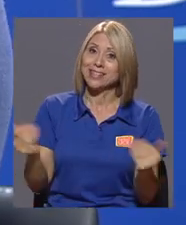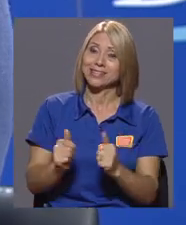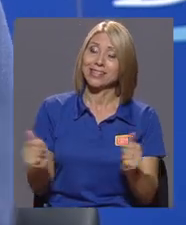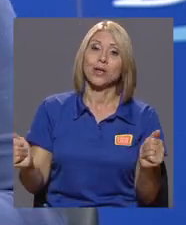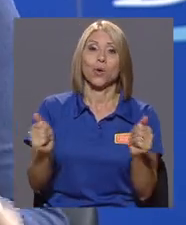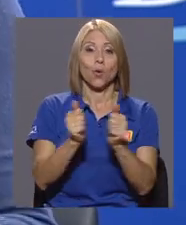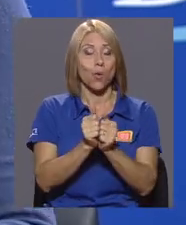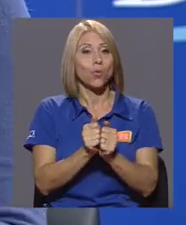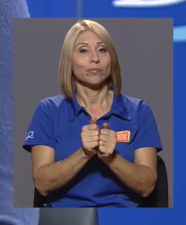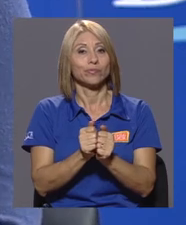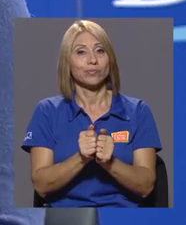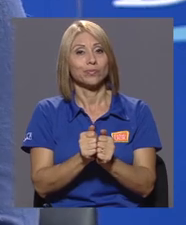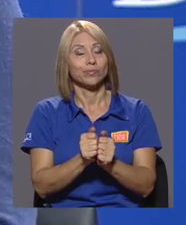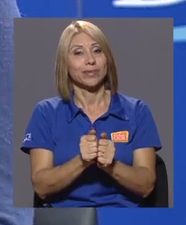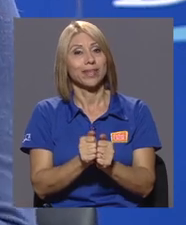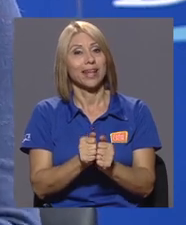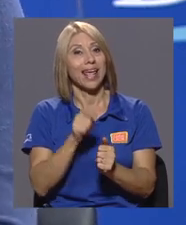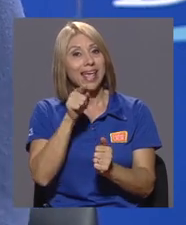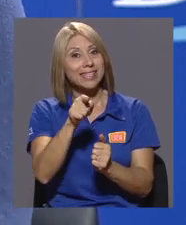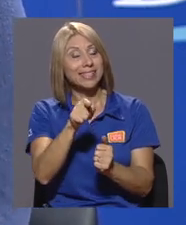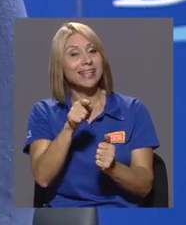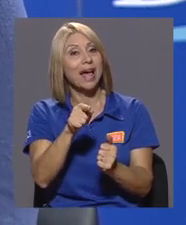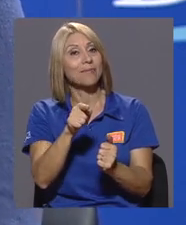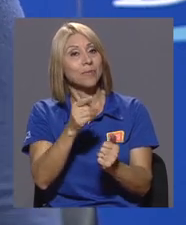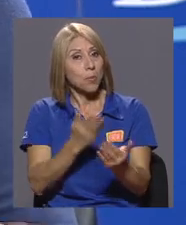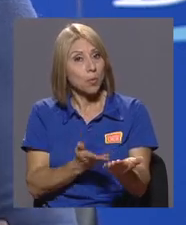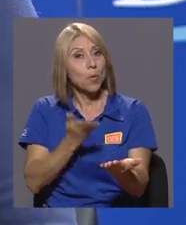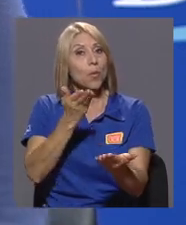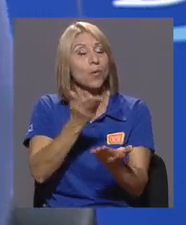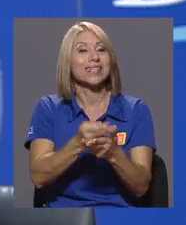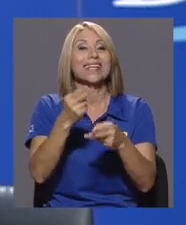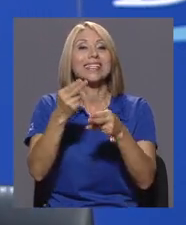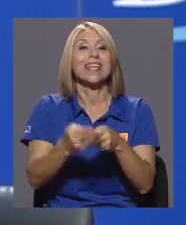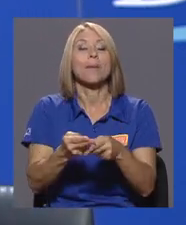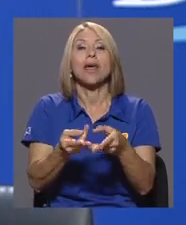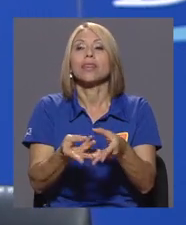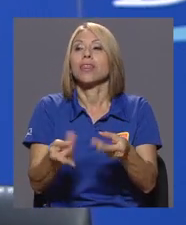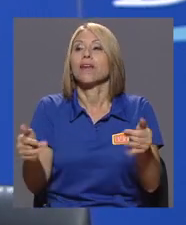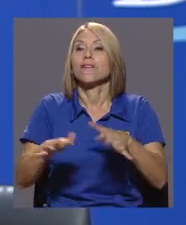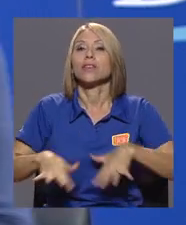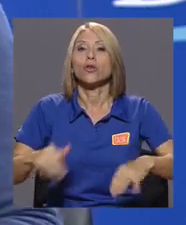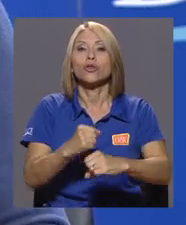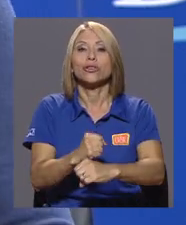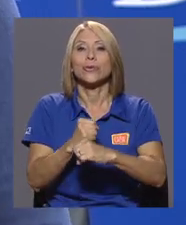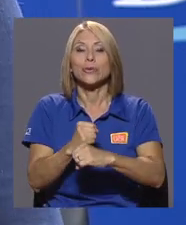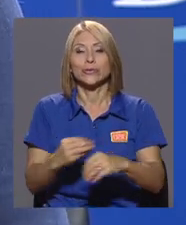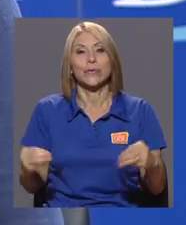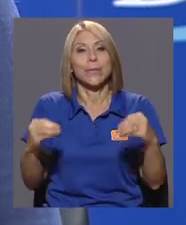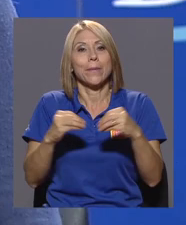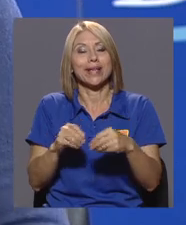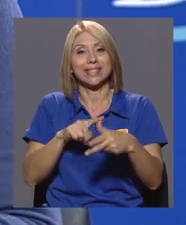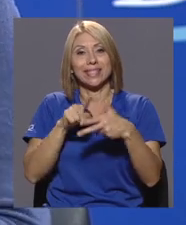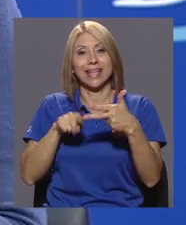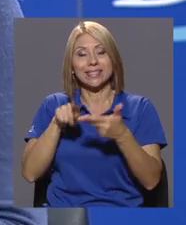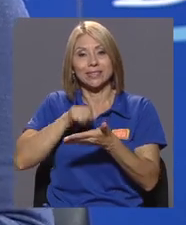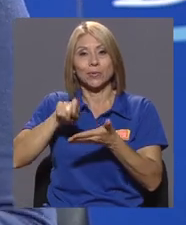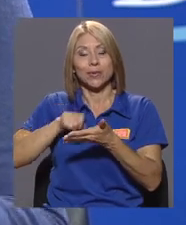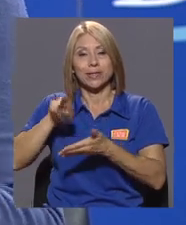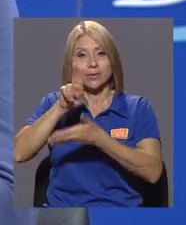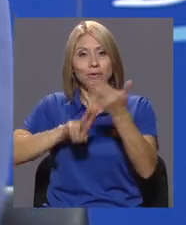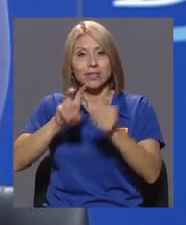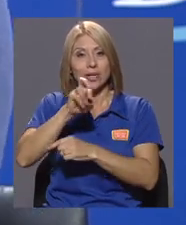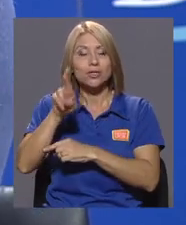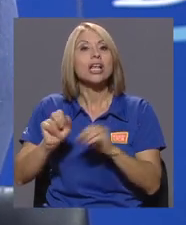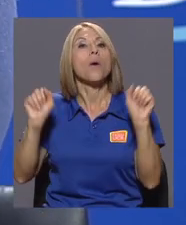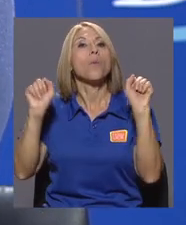unión con esta esta alternativa ciudadana que es territorio seguro más las tres escuelas de la universidad de costa rica puedan de